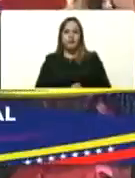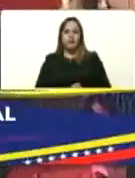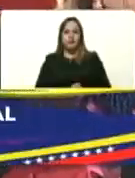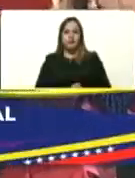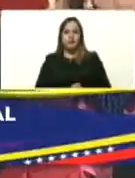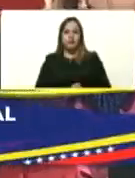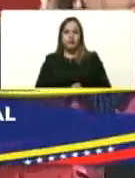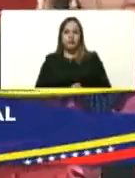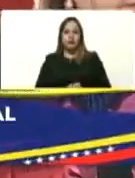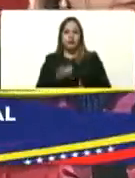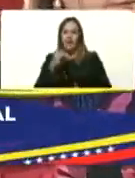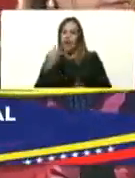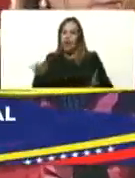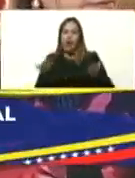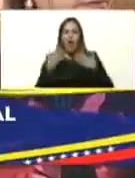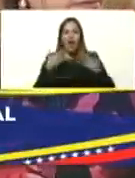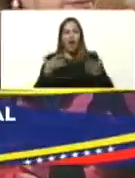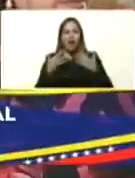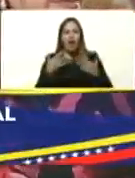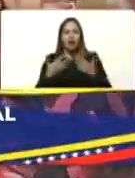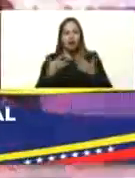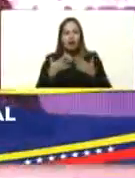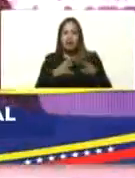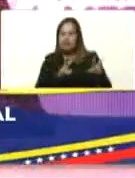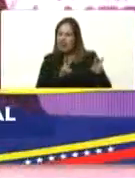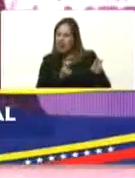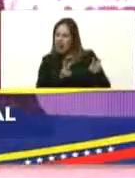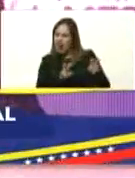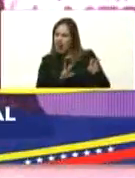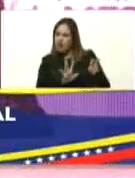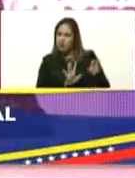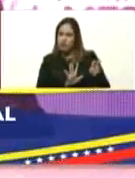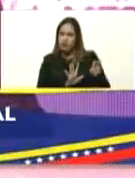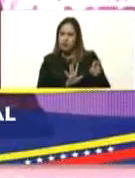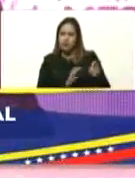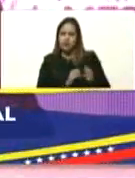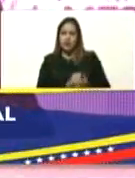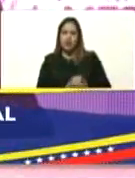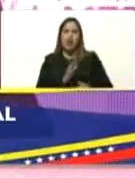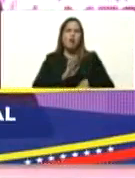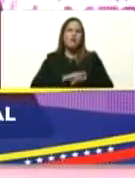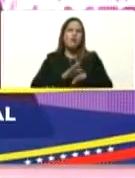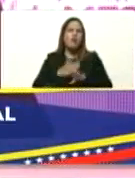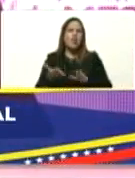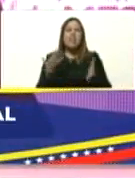Está haciendo un calor inusual. ¿Por qué será?